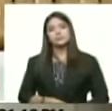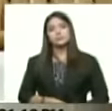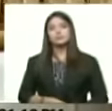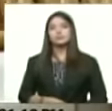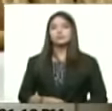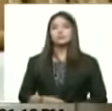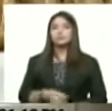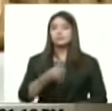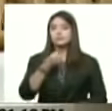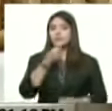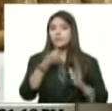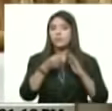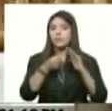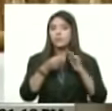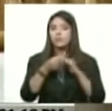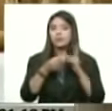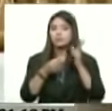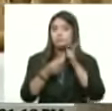Aló.